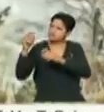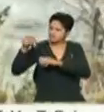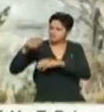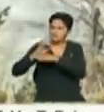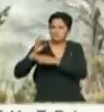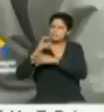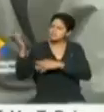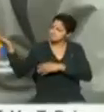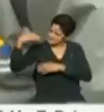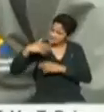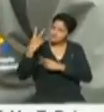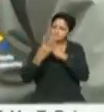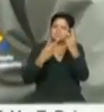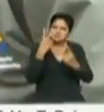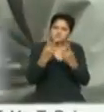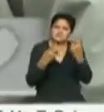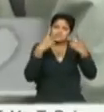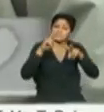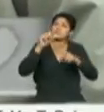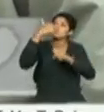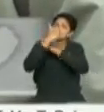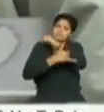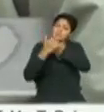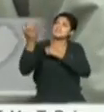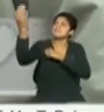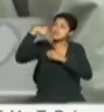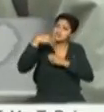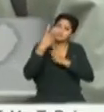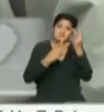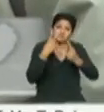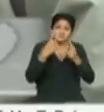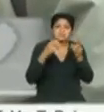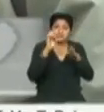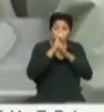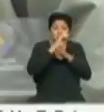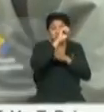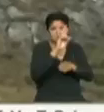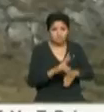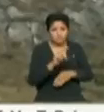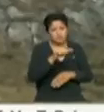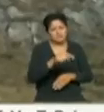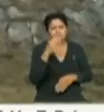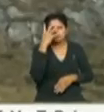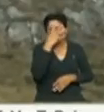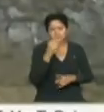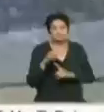e internacional de que tenemos también en el sur del Ecuador un parque nacional.